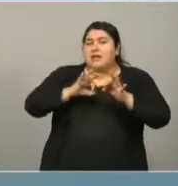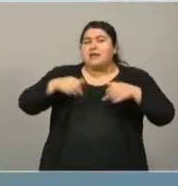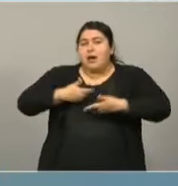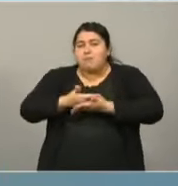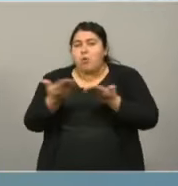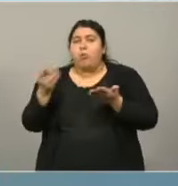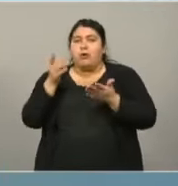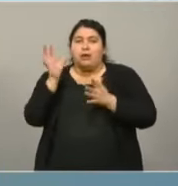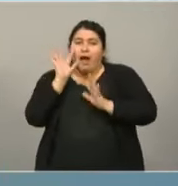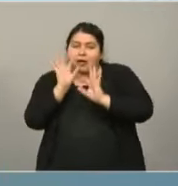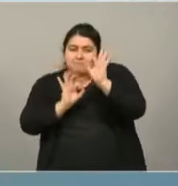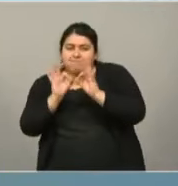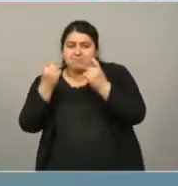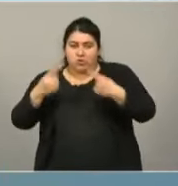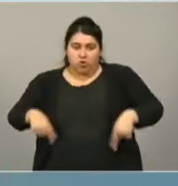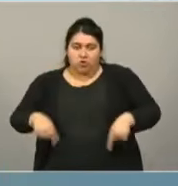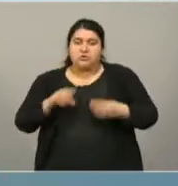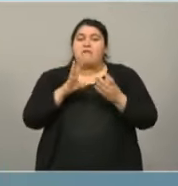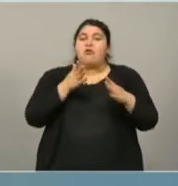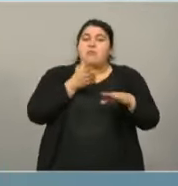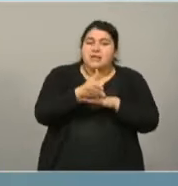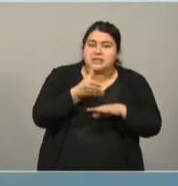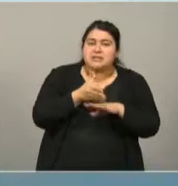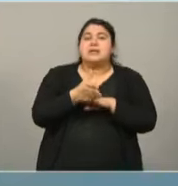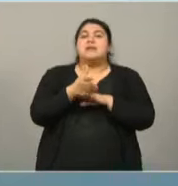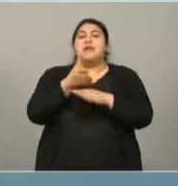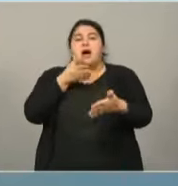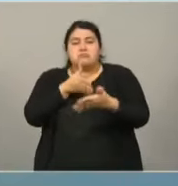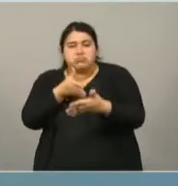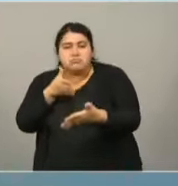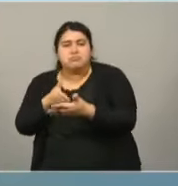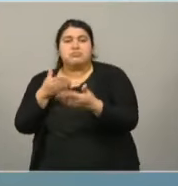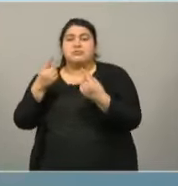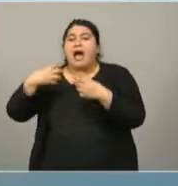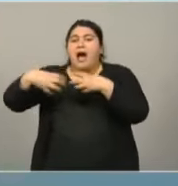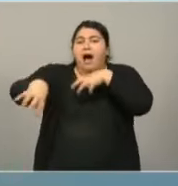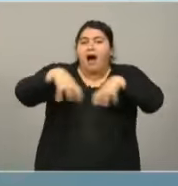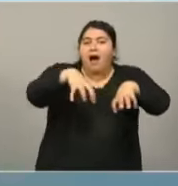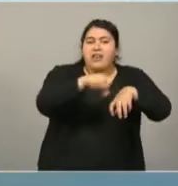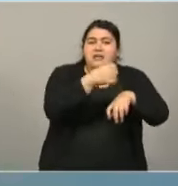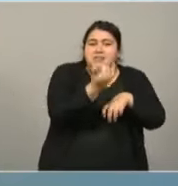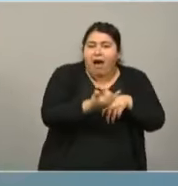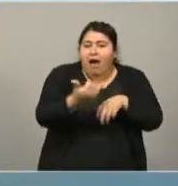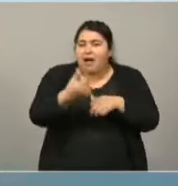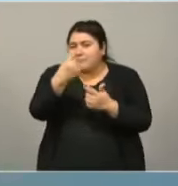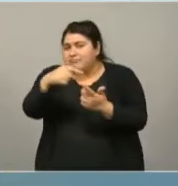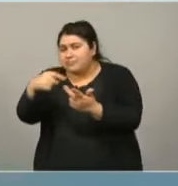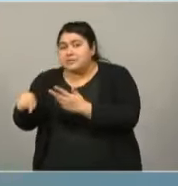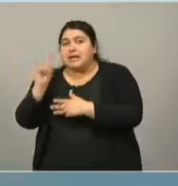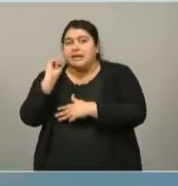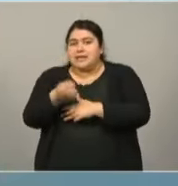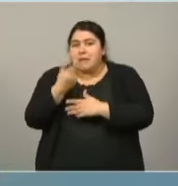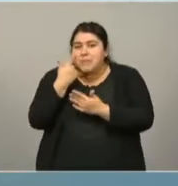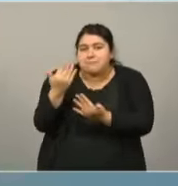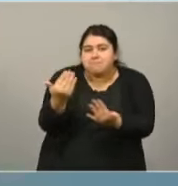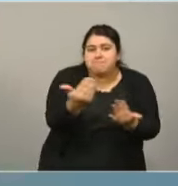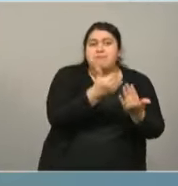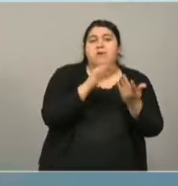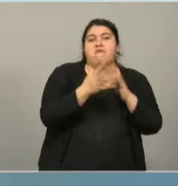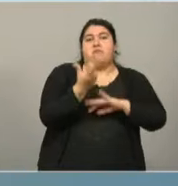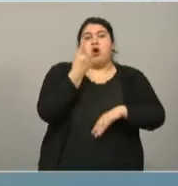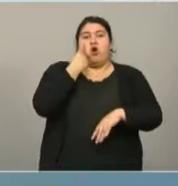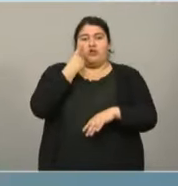función de la tasa de uso y la accesibilidad de las barreras dispuestas en cada territorio y también tener un conocimiento un poco más cabal